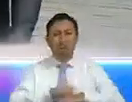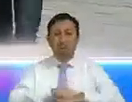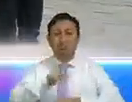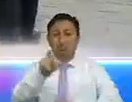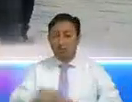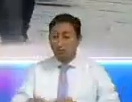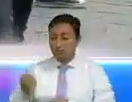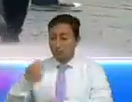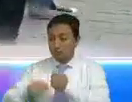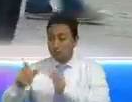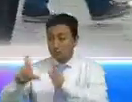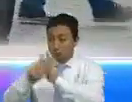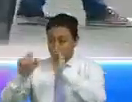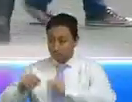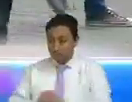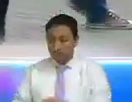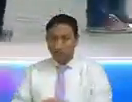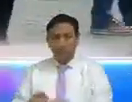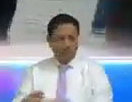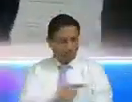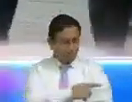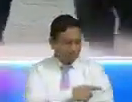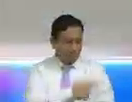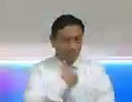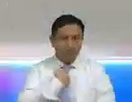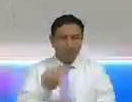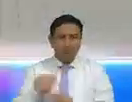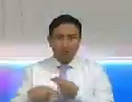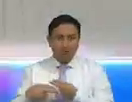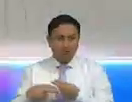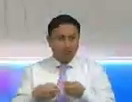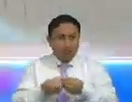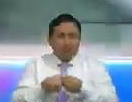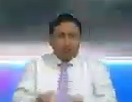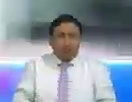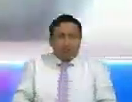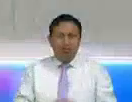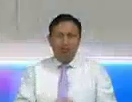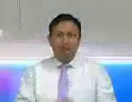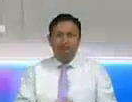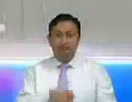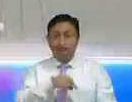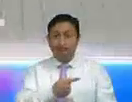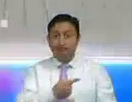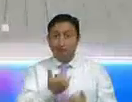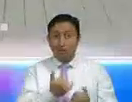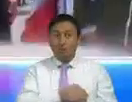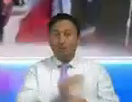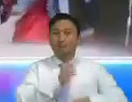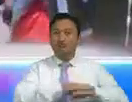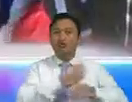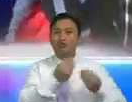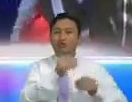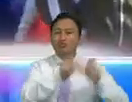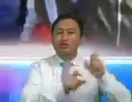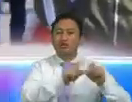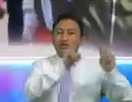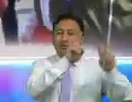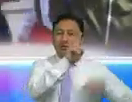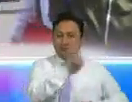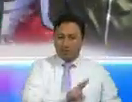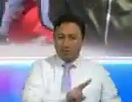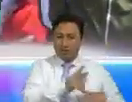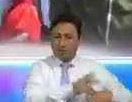regulares quienes alegan que esto afectaría en sus negocios un tema que se agudizó con la ola migratoria que soportó el país en los últimos